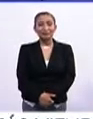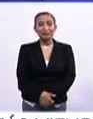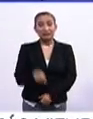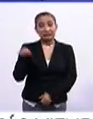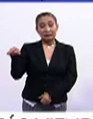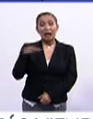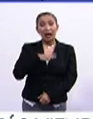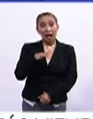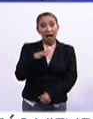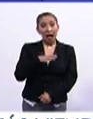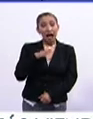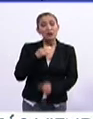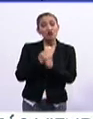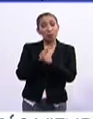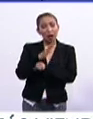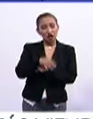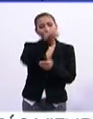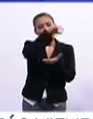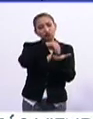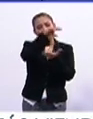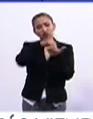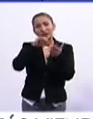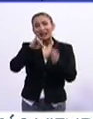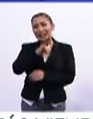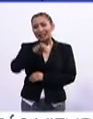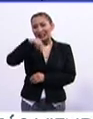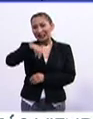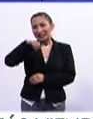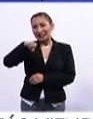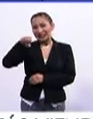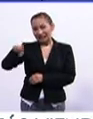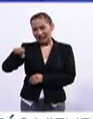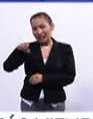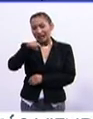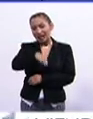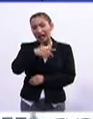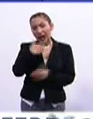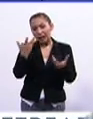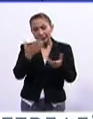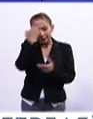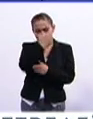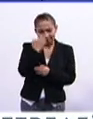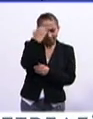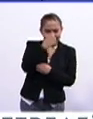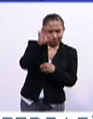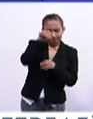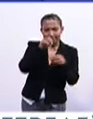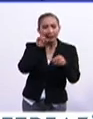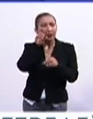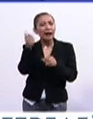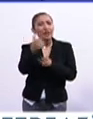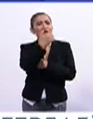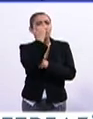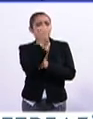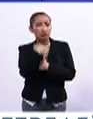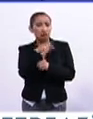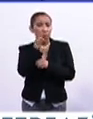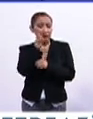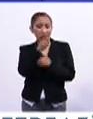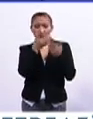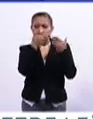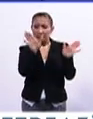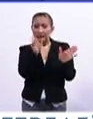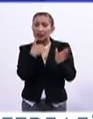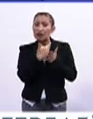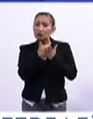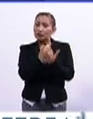Pues ahí están los datos que ha recopilado el Instituto Nacional para la Evaluación de la Educación, que por supuesto pues nos da una perfecta